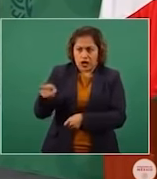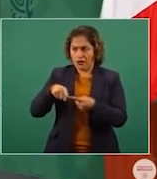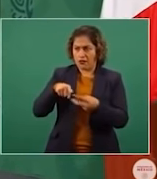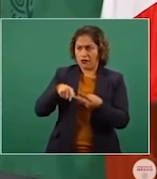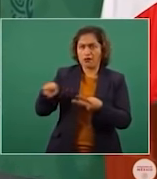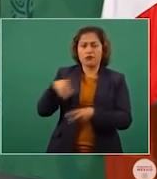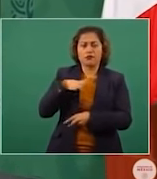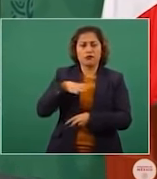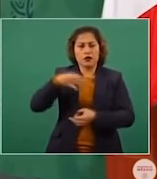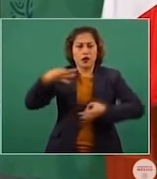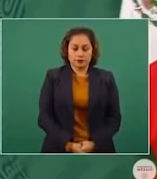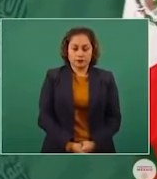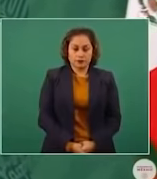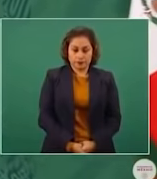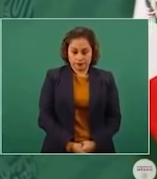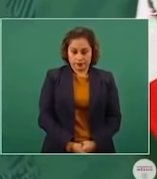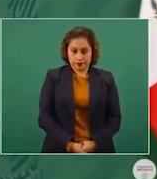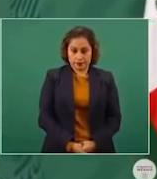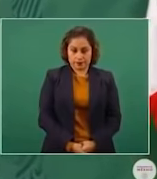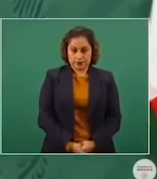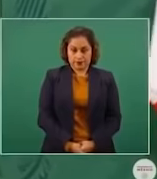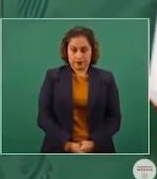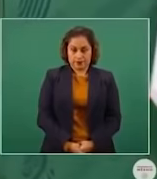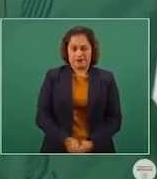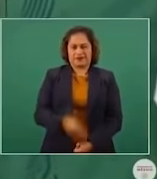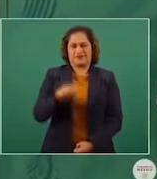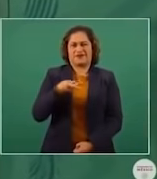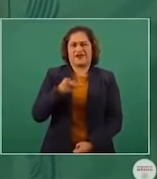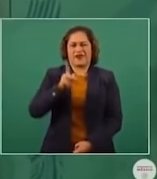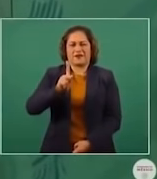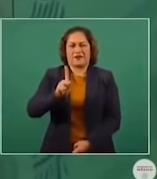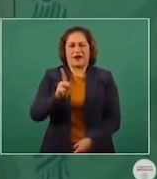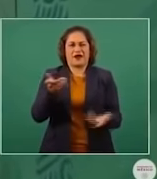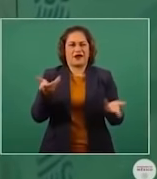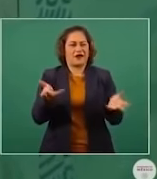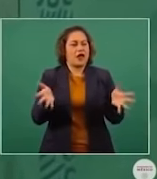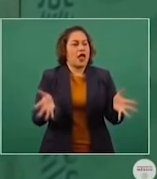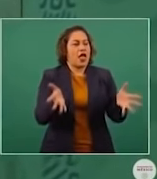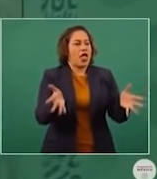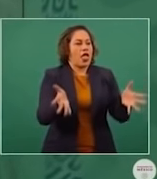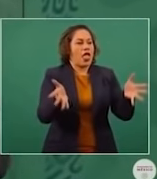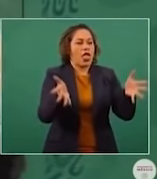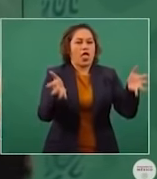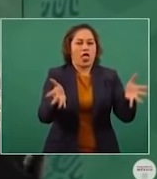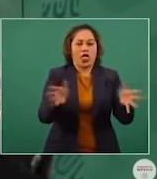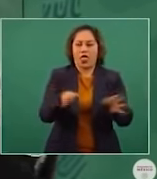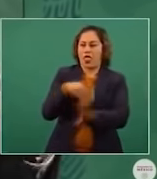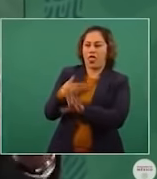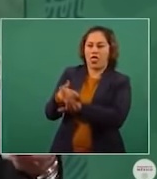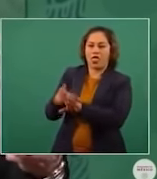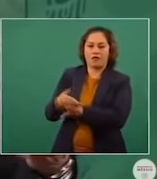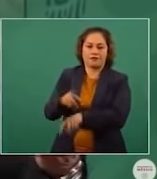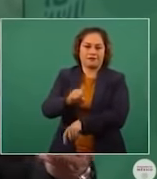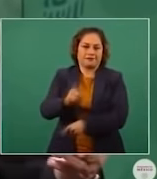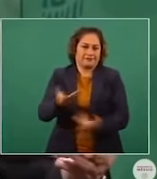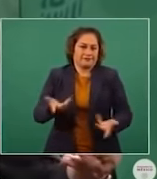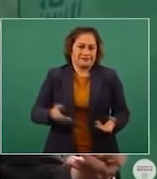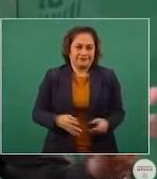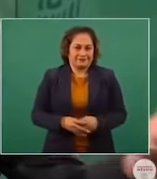juez. No campañas promovidas. Yo recuerdo cuando lo del